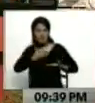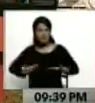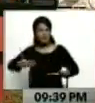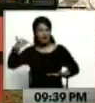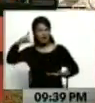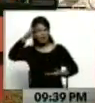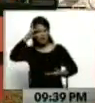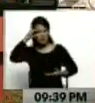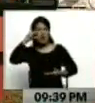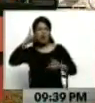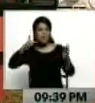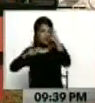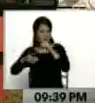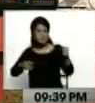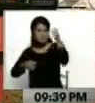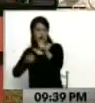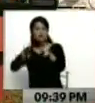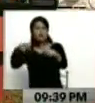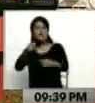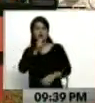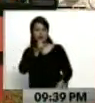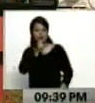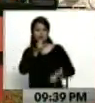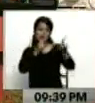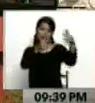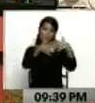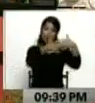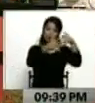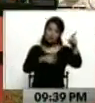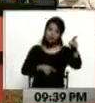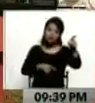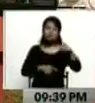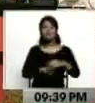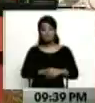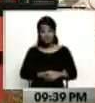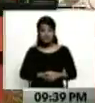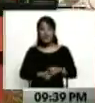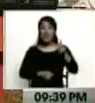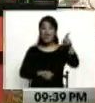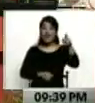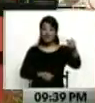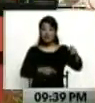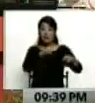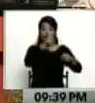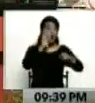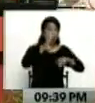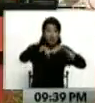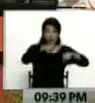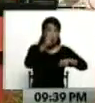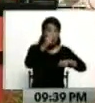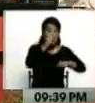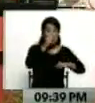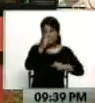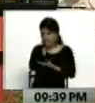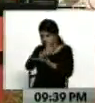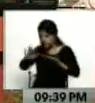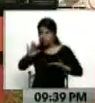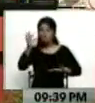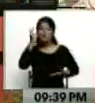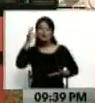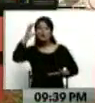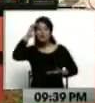Estados Unidos la más pura corrupción le dio un golpe de estado a la presidenta